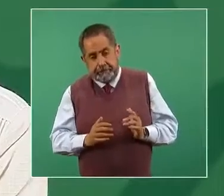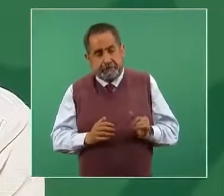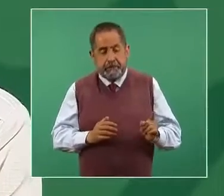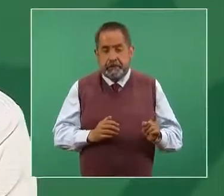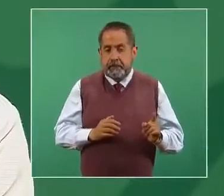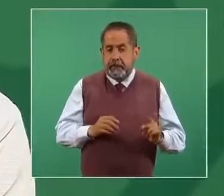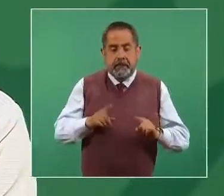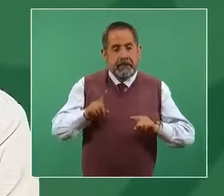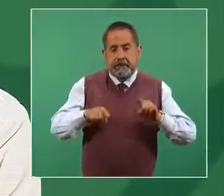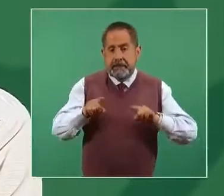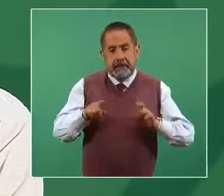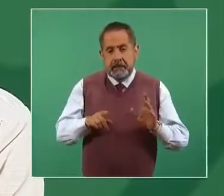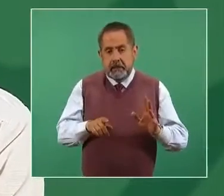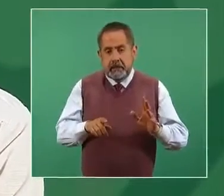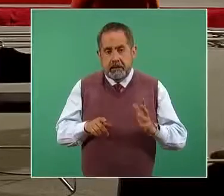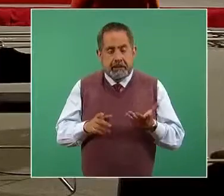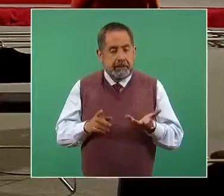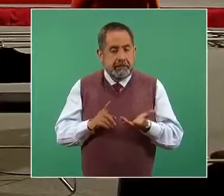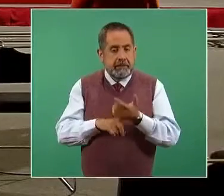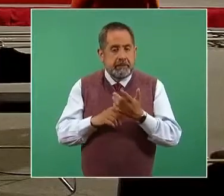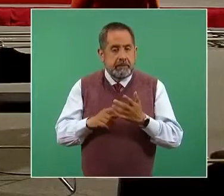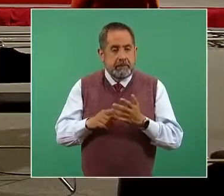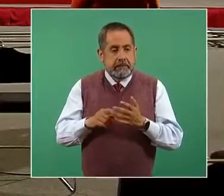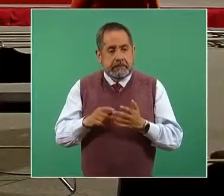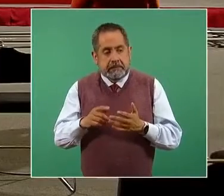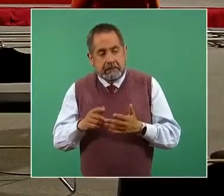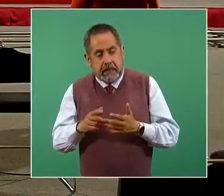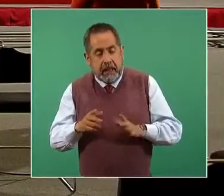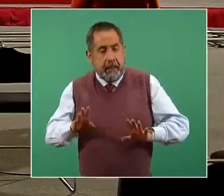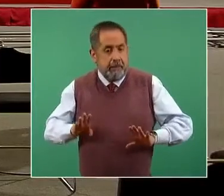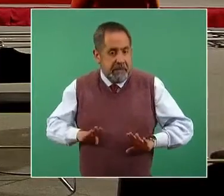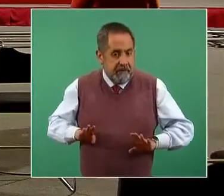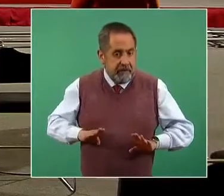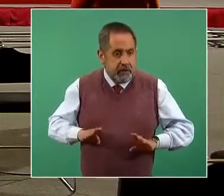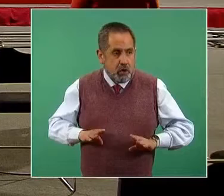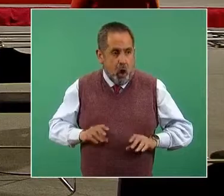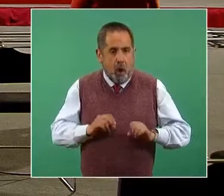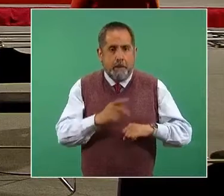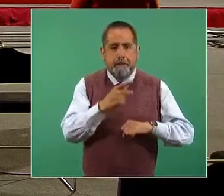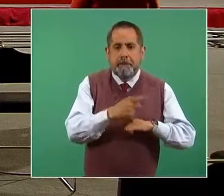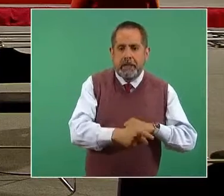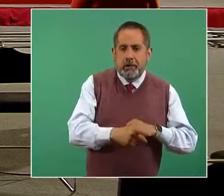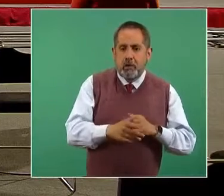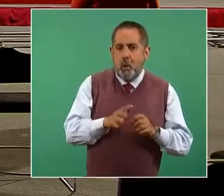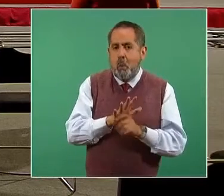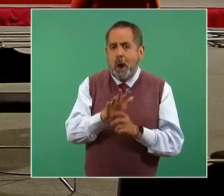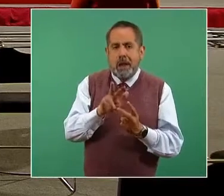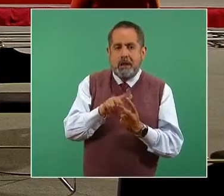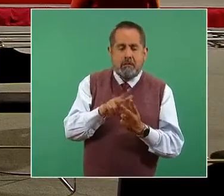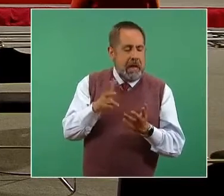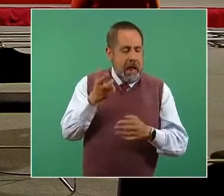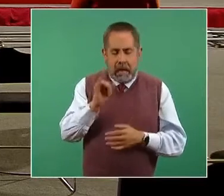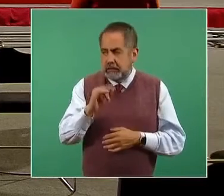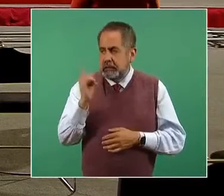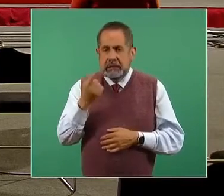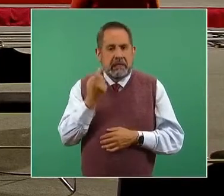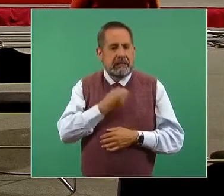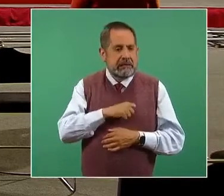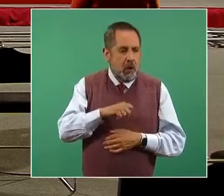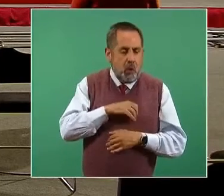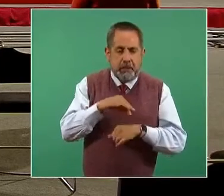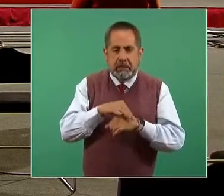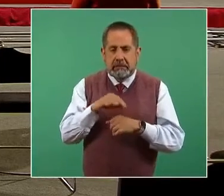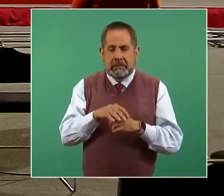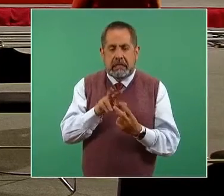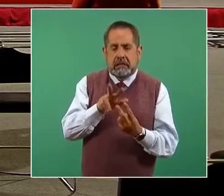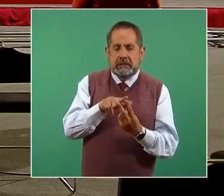está sujeta también a las consideraciones de riesgo-beneficio. Todo en salud, en medicina, en salud pública, tiene